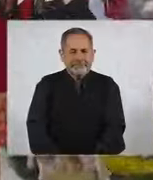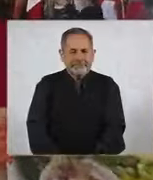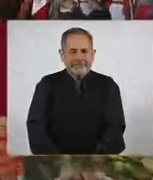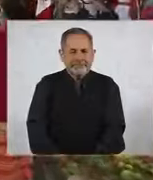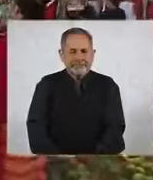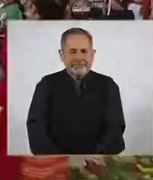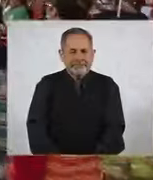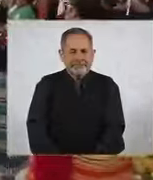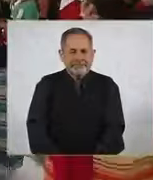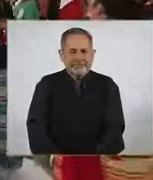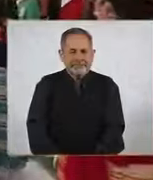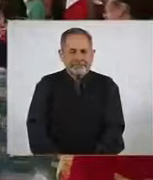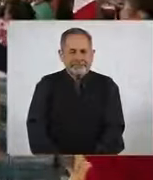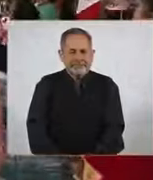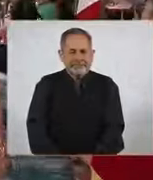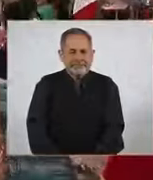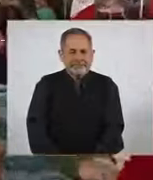¡Presidenta!